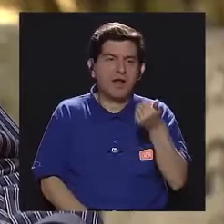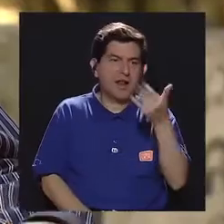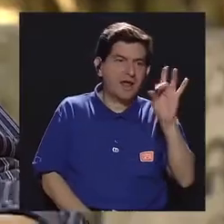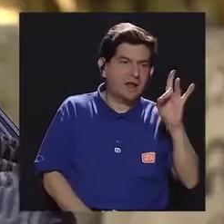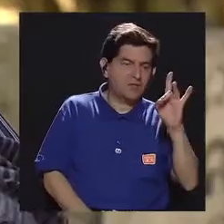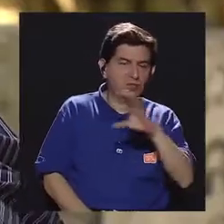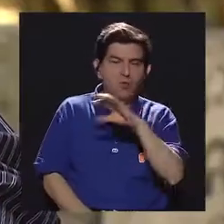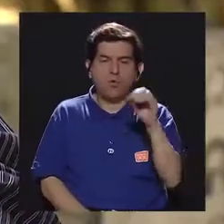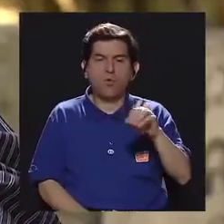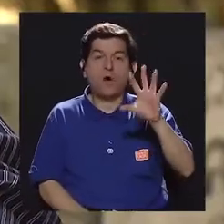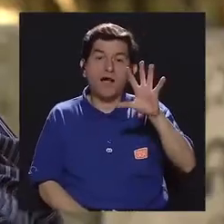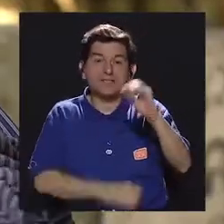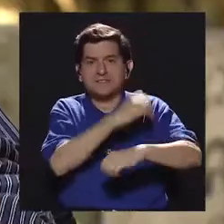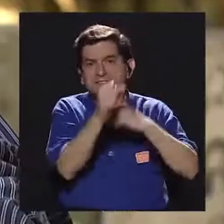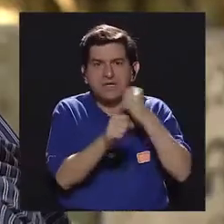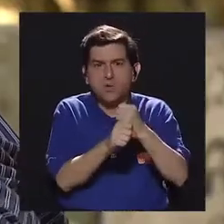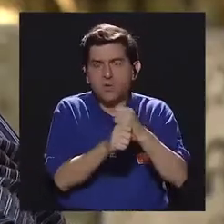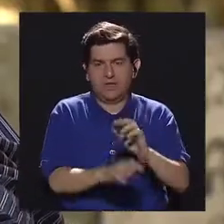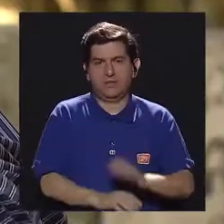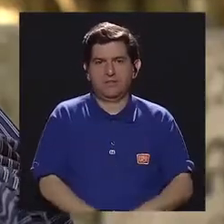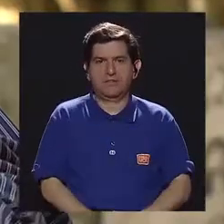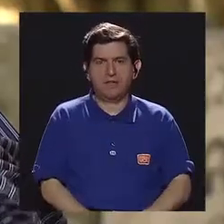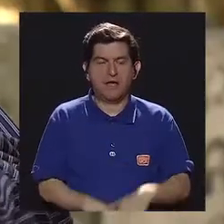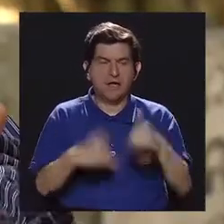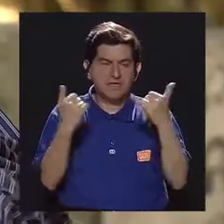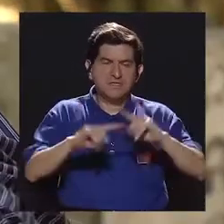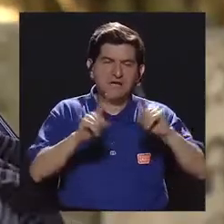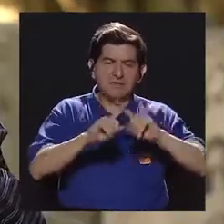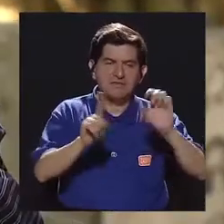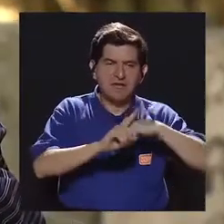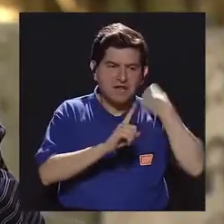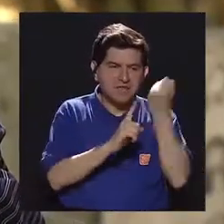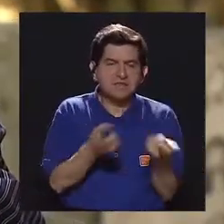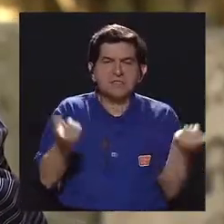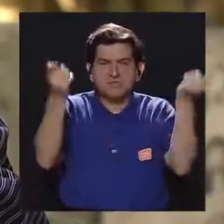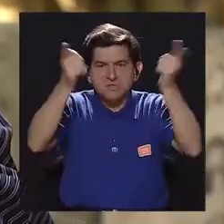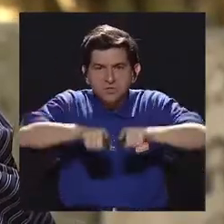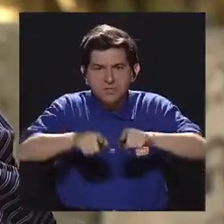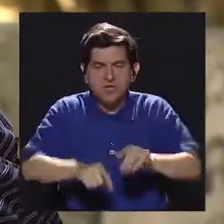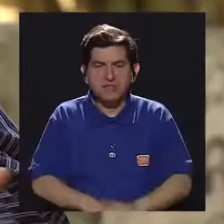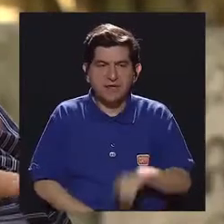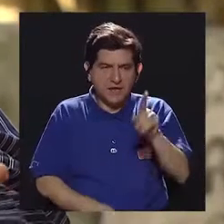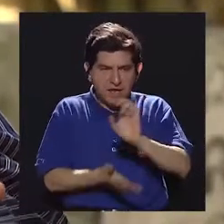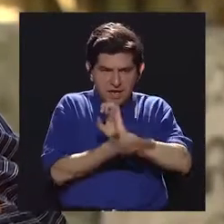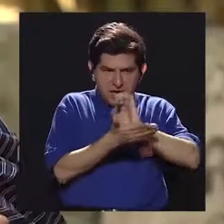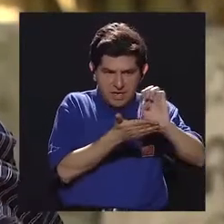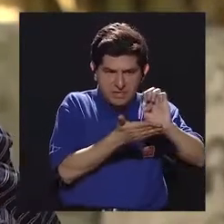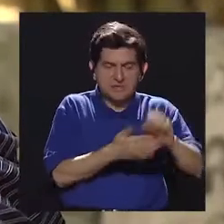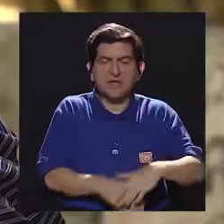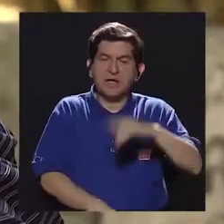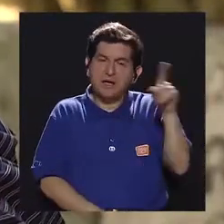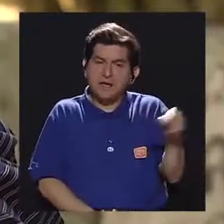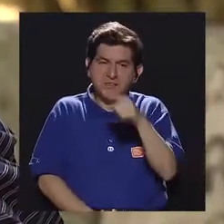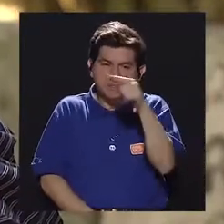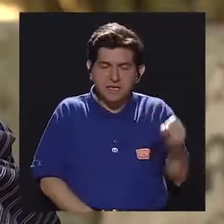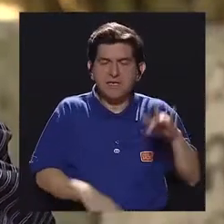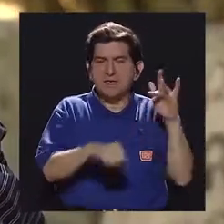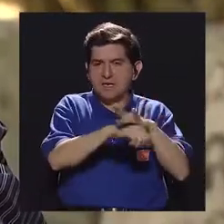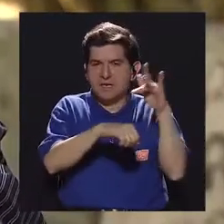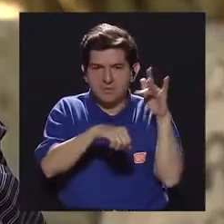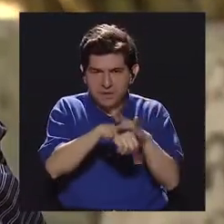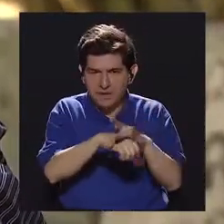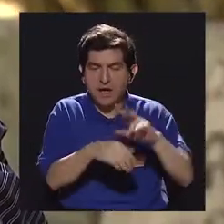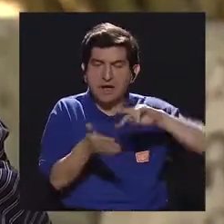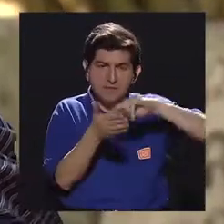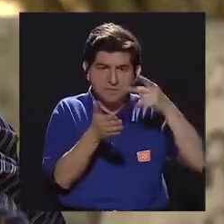a los 18 que sacárselo a los 50, cuando yo puede tener otras cosas asociadas, pues esa prevención es removerlas temprano, ¿verdad?